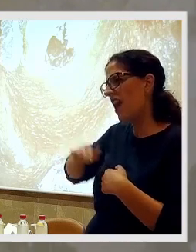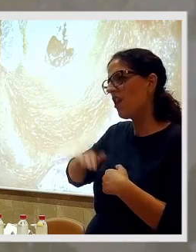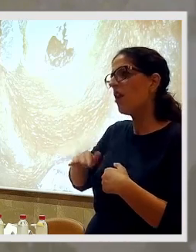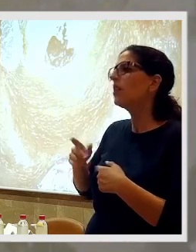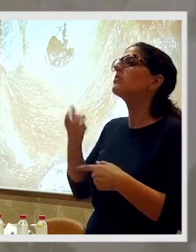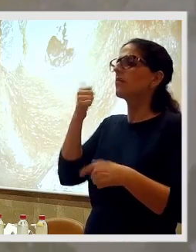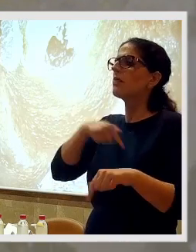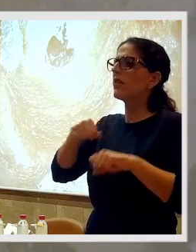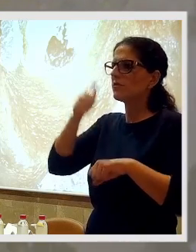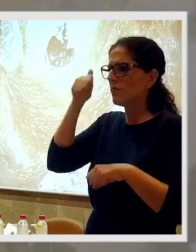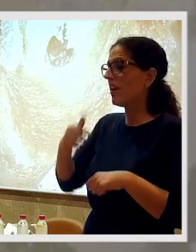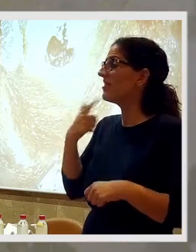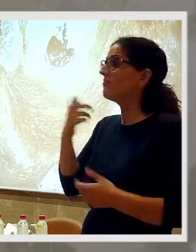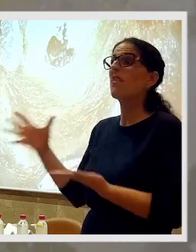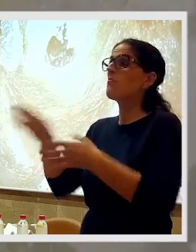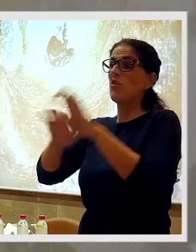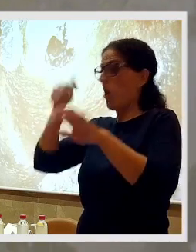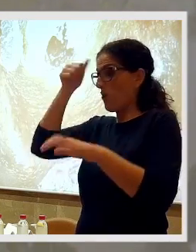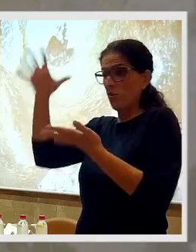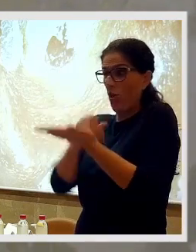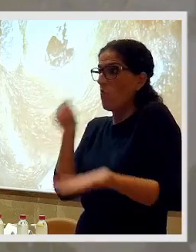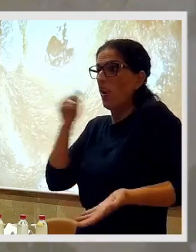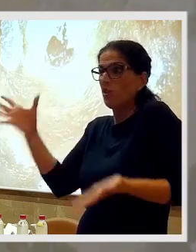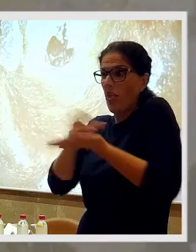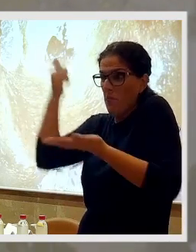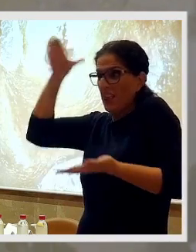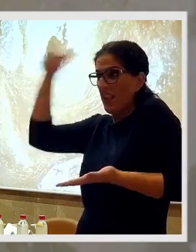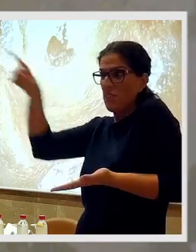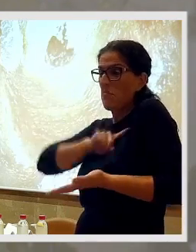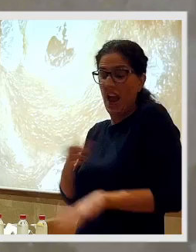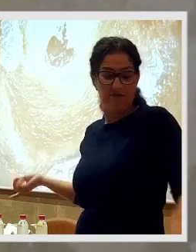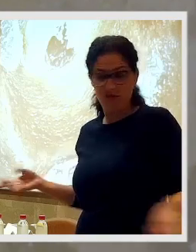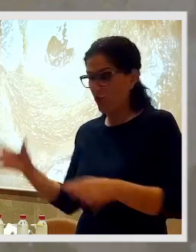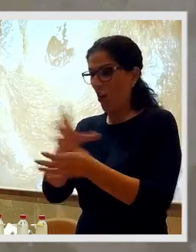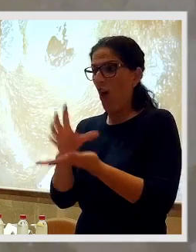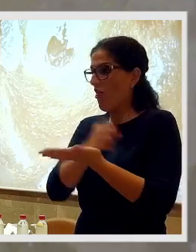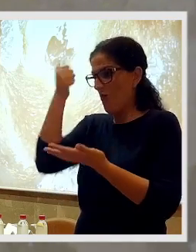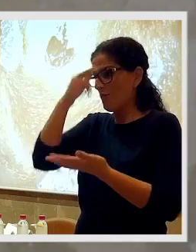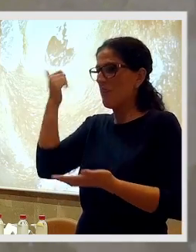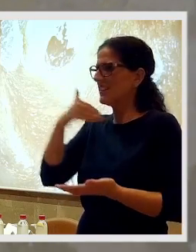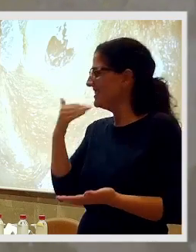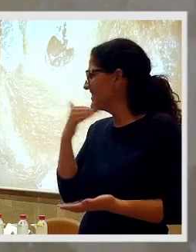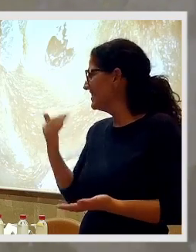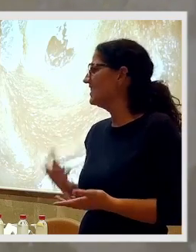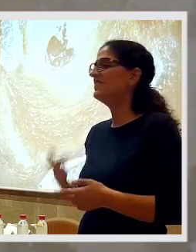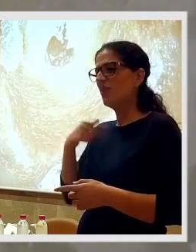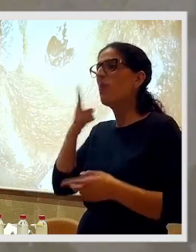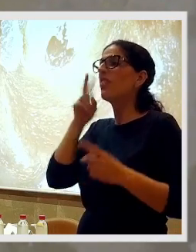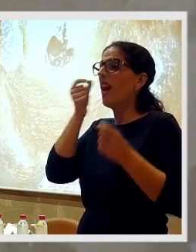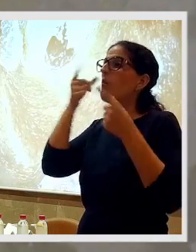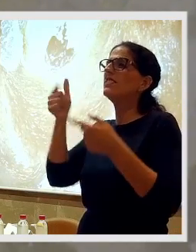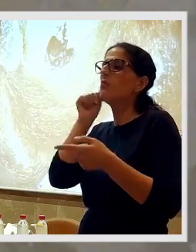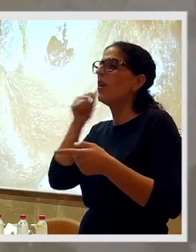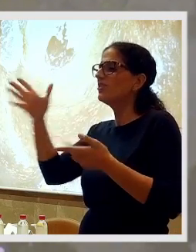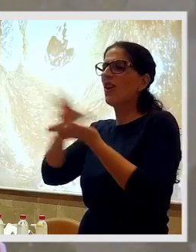porque evidentemente, como bien sabemos hoy día, la mujer es física e intelectualmente superior al